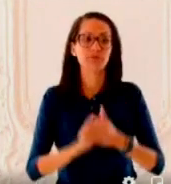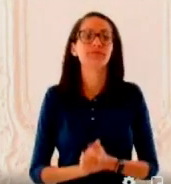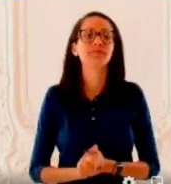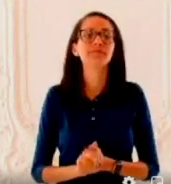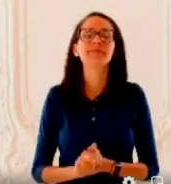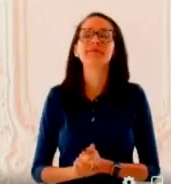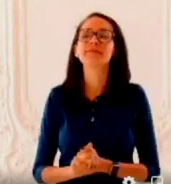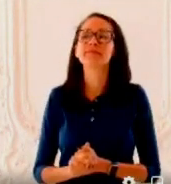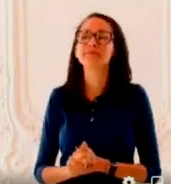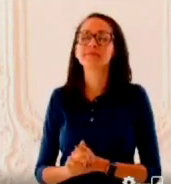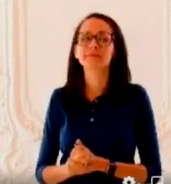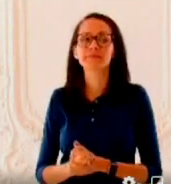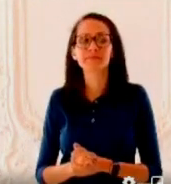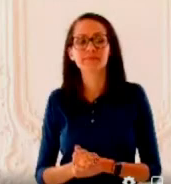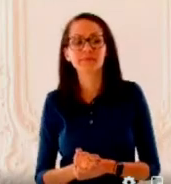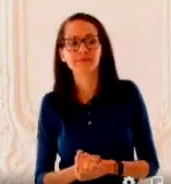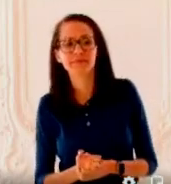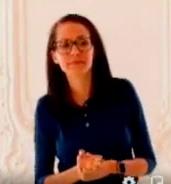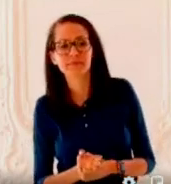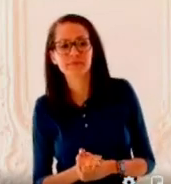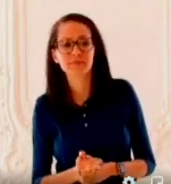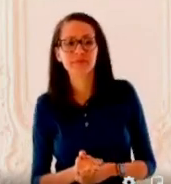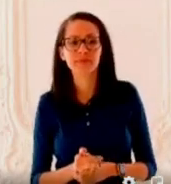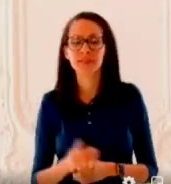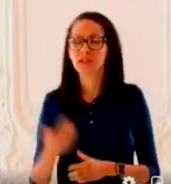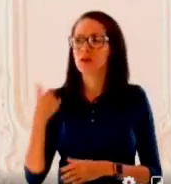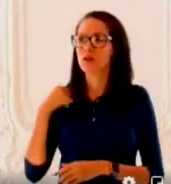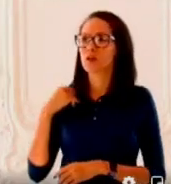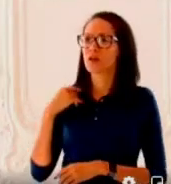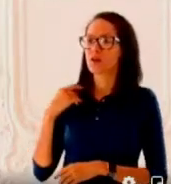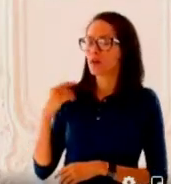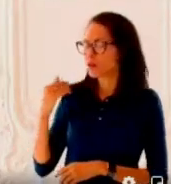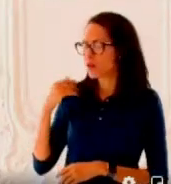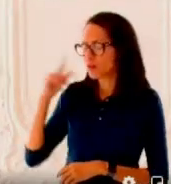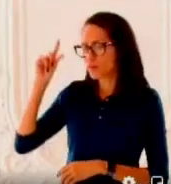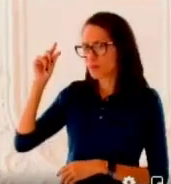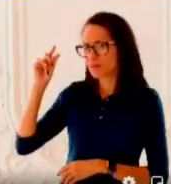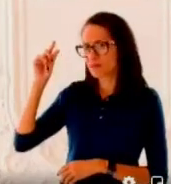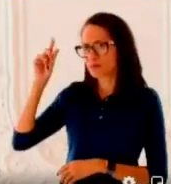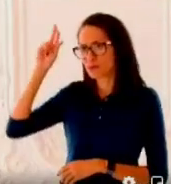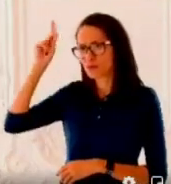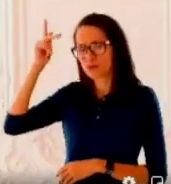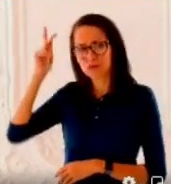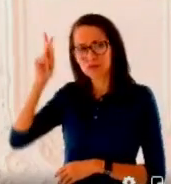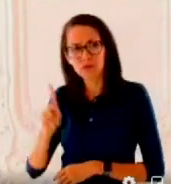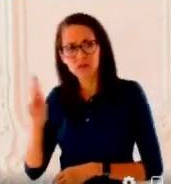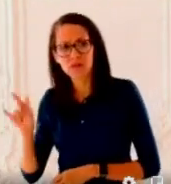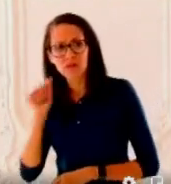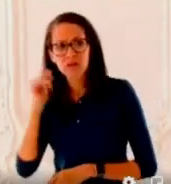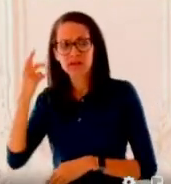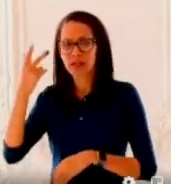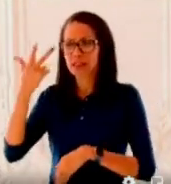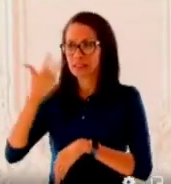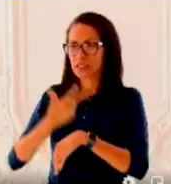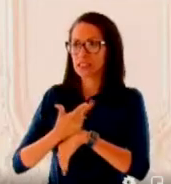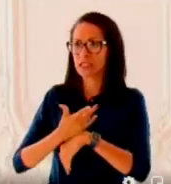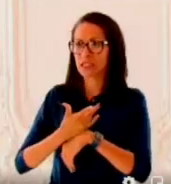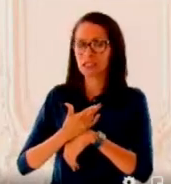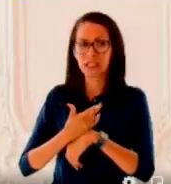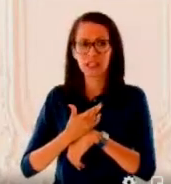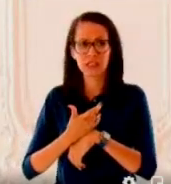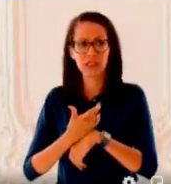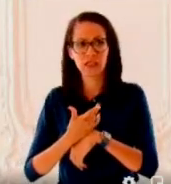Gracias. Pierluisi, usted ha reclutado, básicamente lleva 3 días, dos de la semana pasada y hoy,